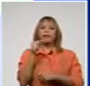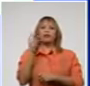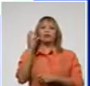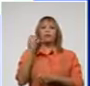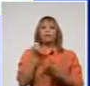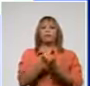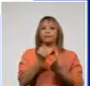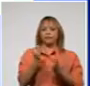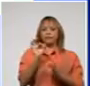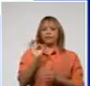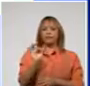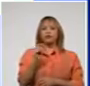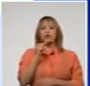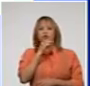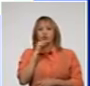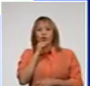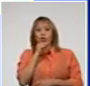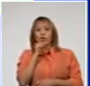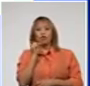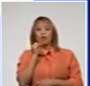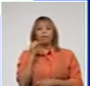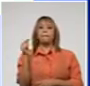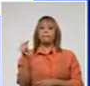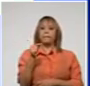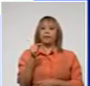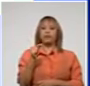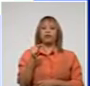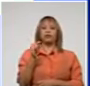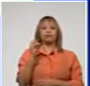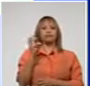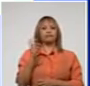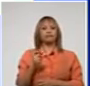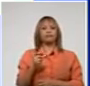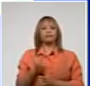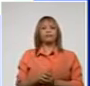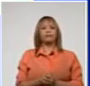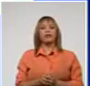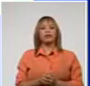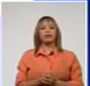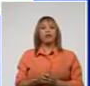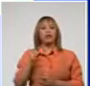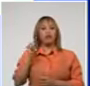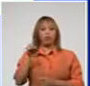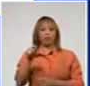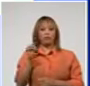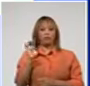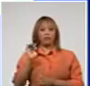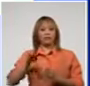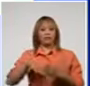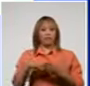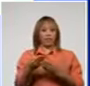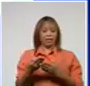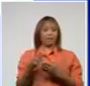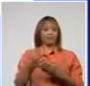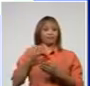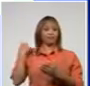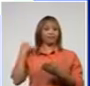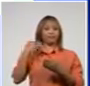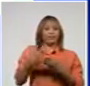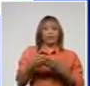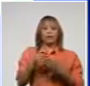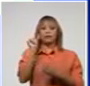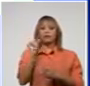en rojo los que tienen menores casos. Y en estos últimos 15 días, de los casos